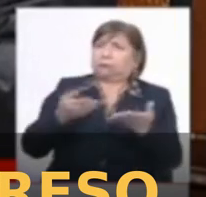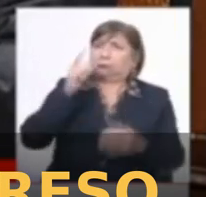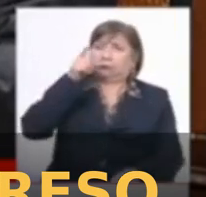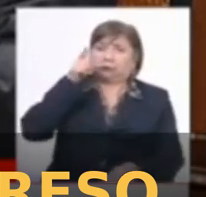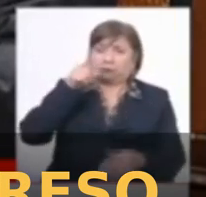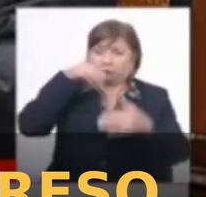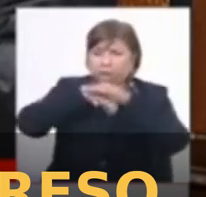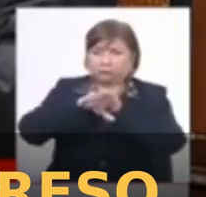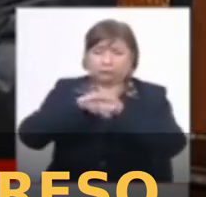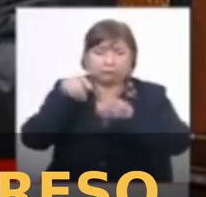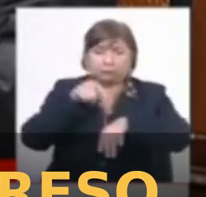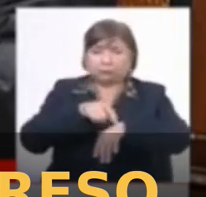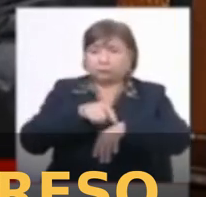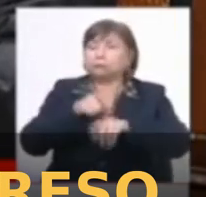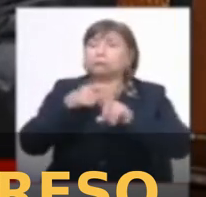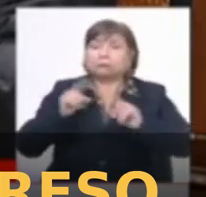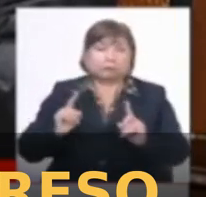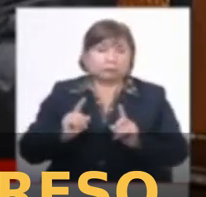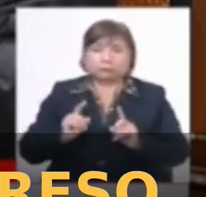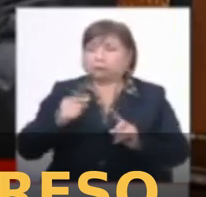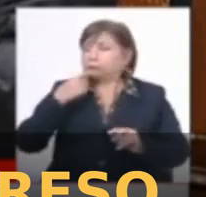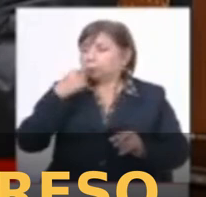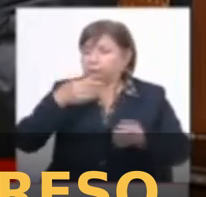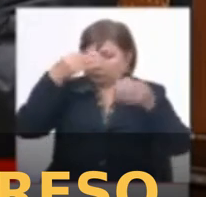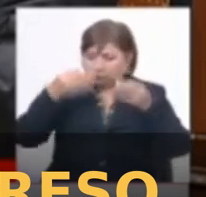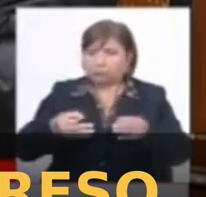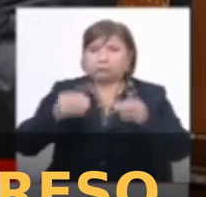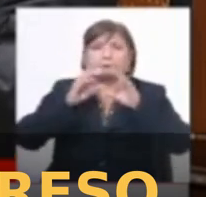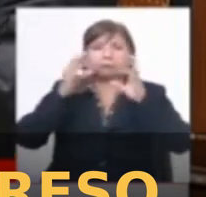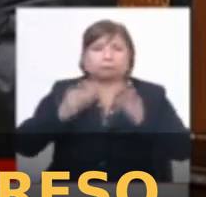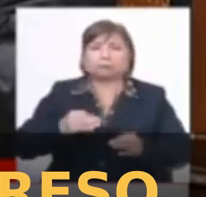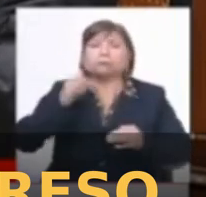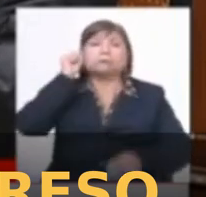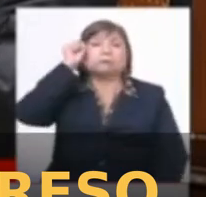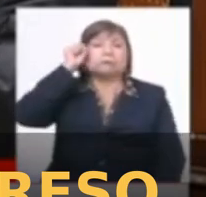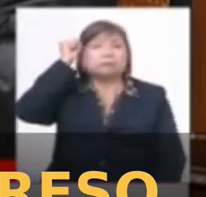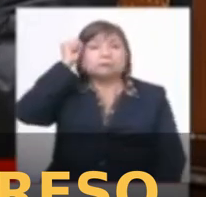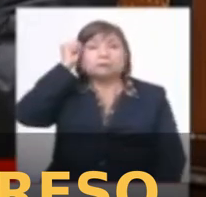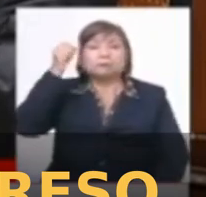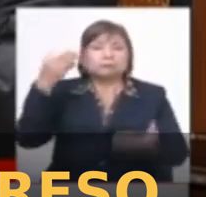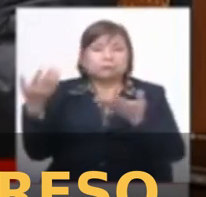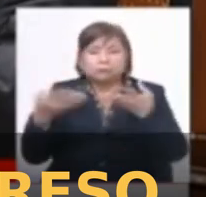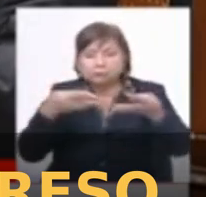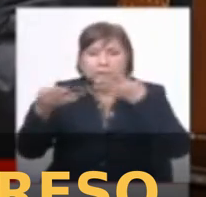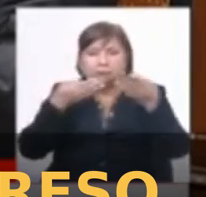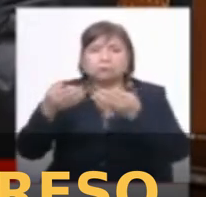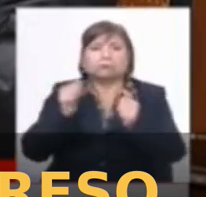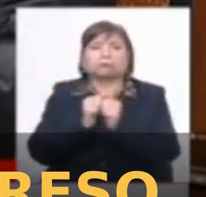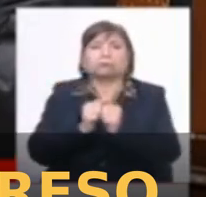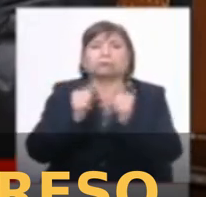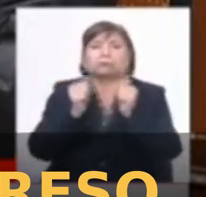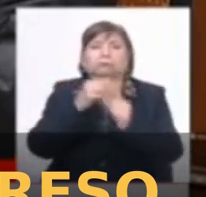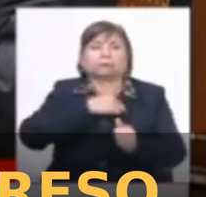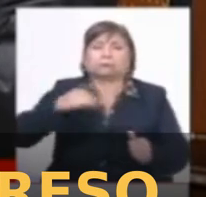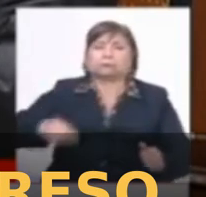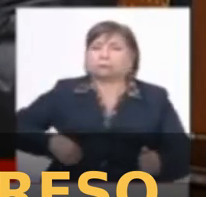el interior en ese momento, pero también quiero hacer y certificar que eran los sobrinos quienes coordinaban con los ministros todo este tipo